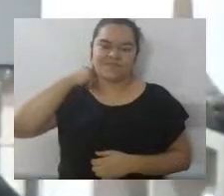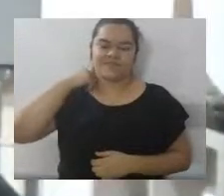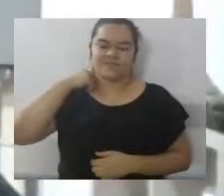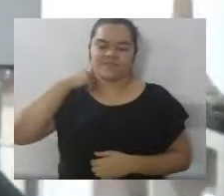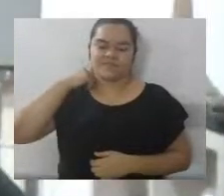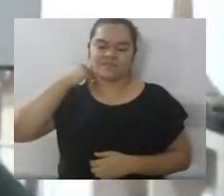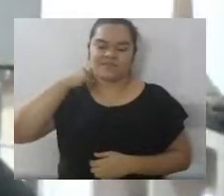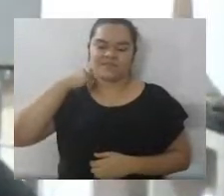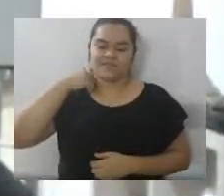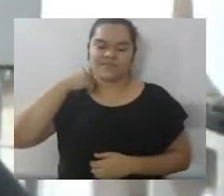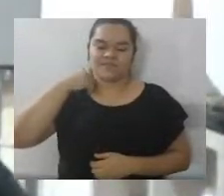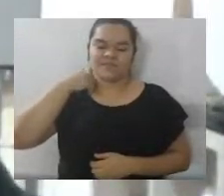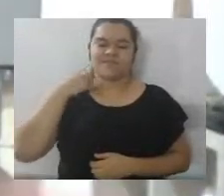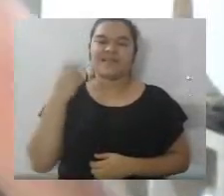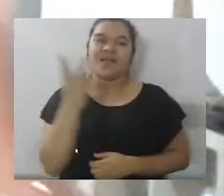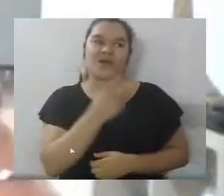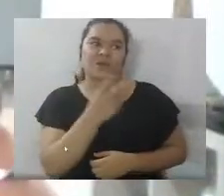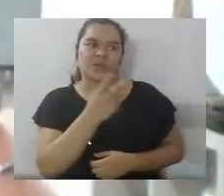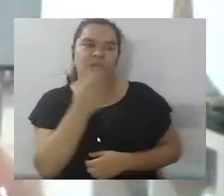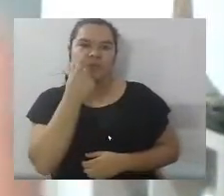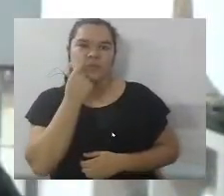Gracias, José y Darío.